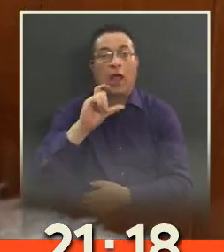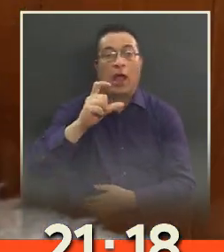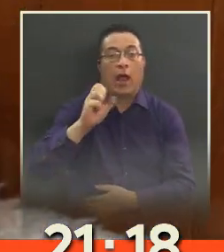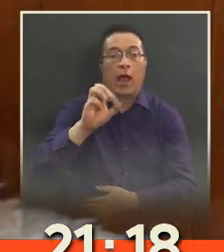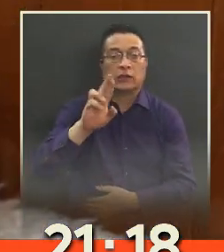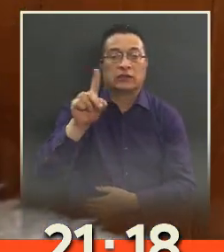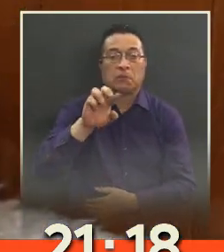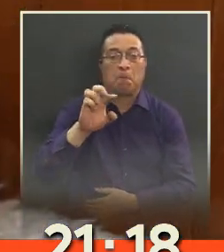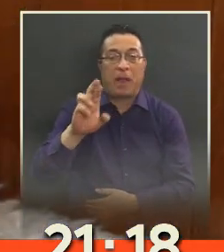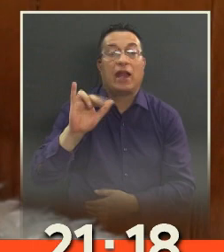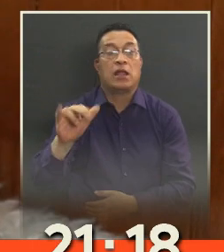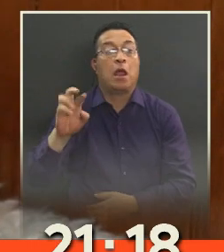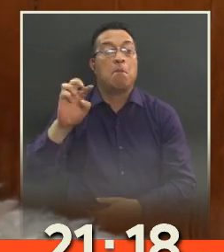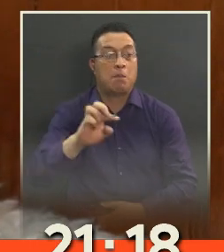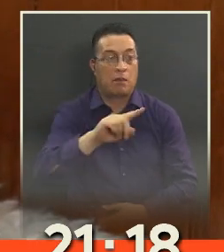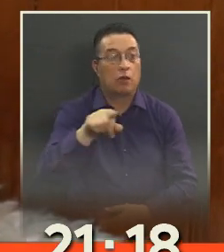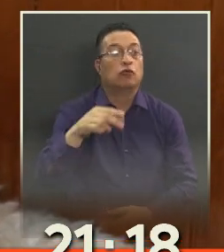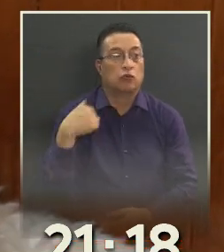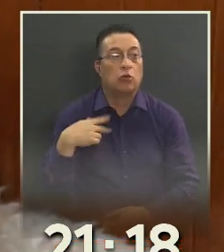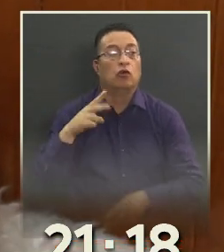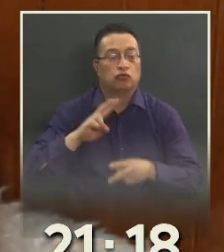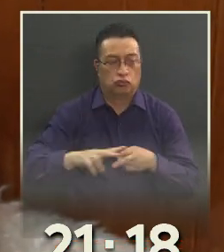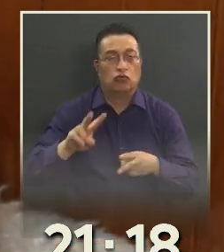se ha estado preparando mucho tiempo